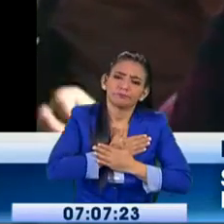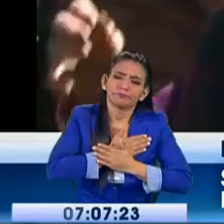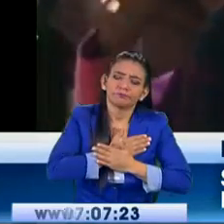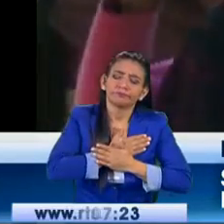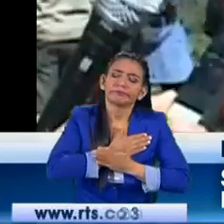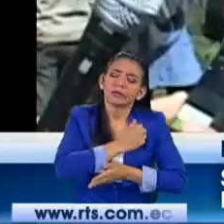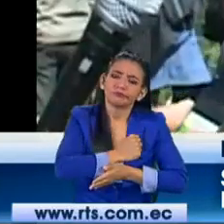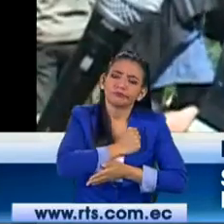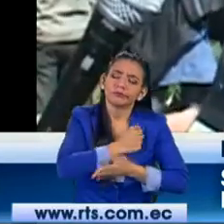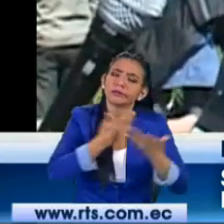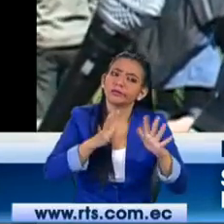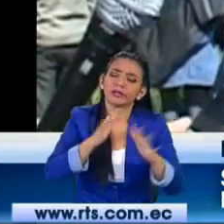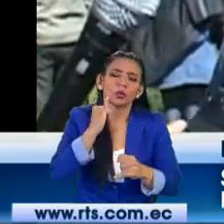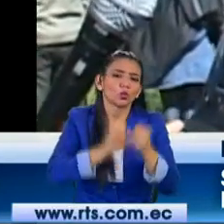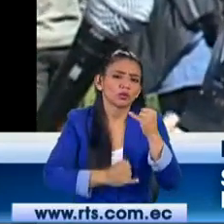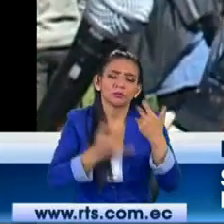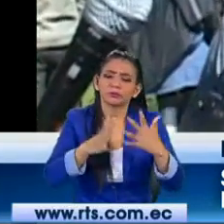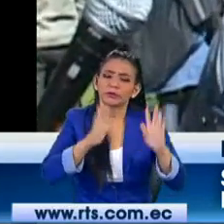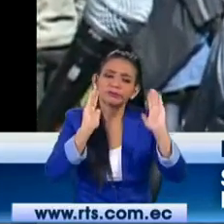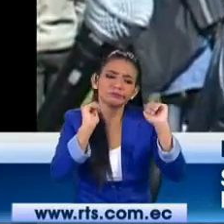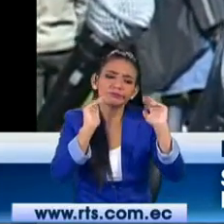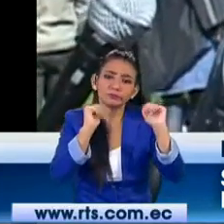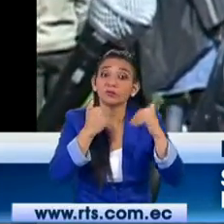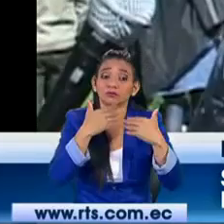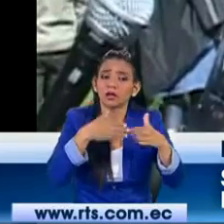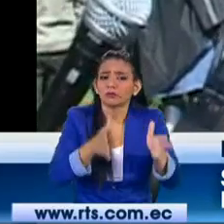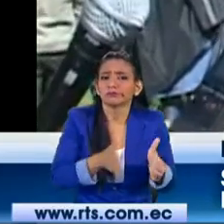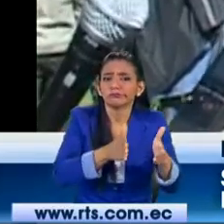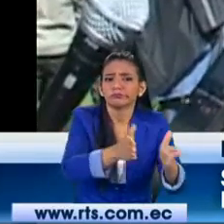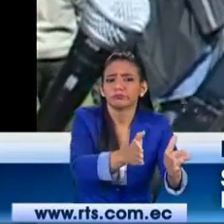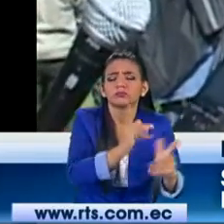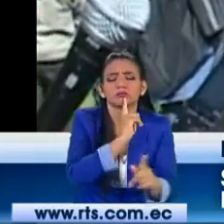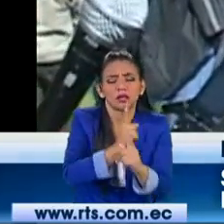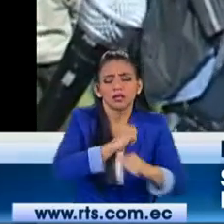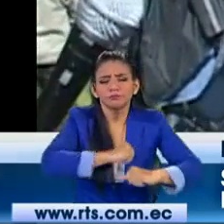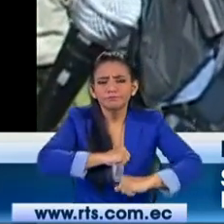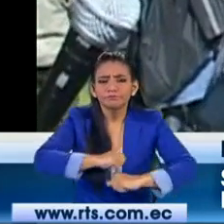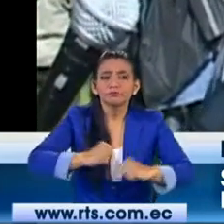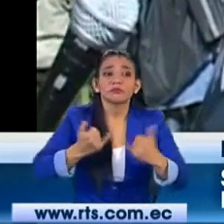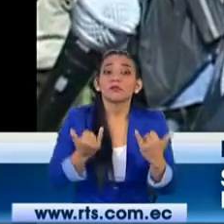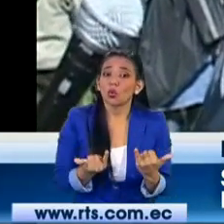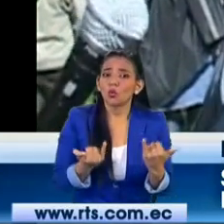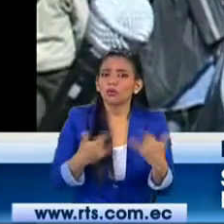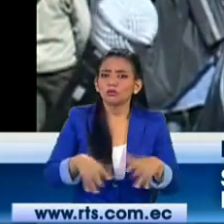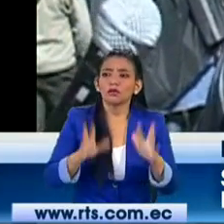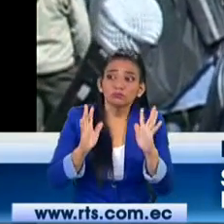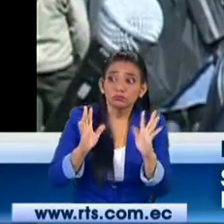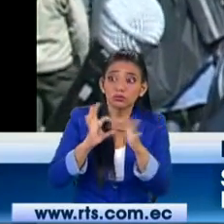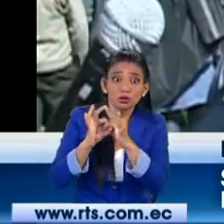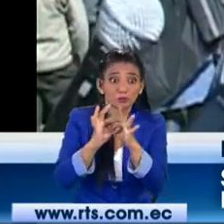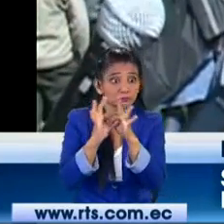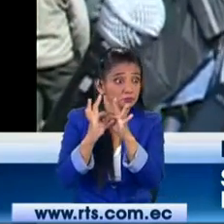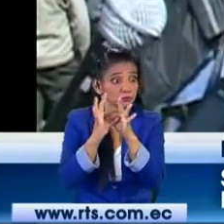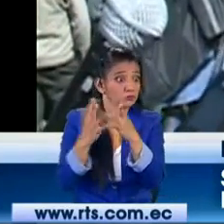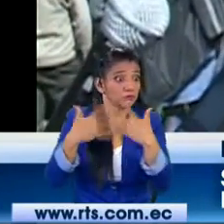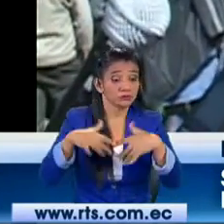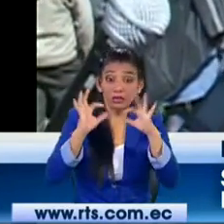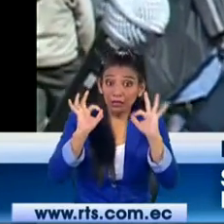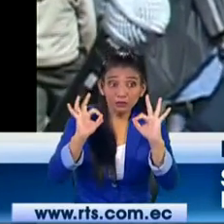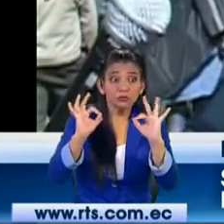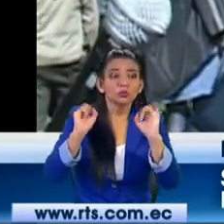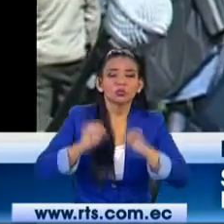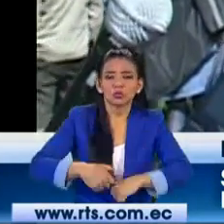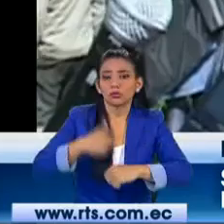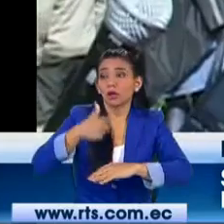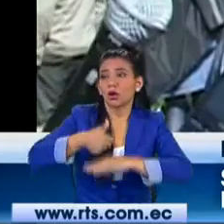el último adiós. Nosotros vamos a hacer todas las gestiones necesarias. Quizás hoy Esperamos a todos los compañeros rescatistas, igualmente el apoyo de